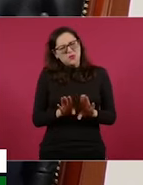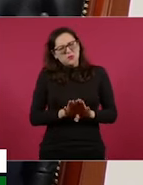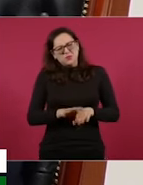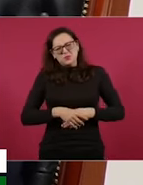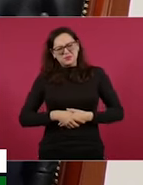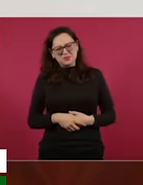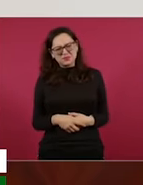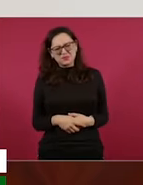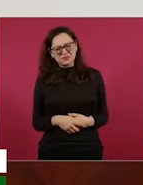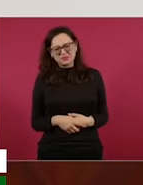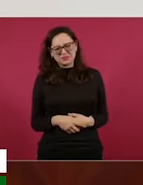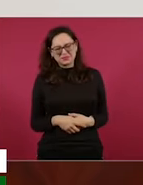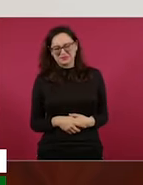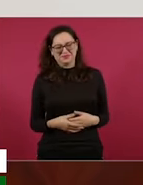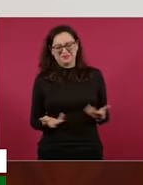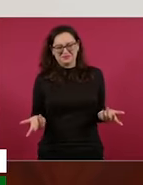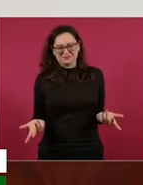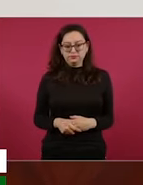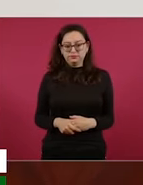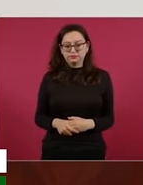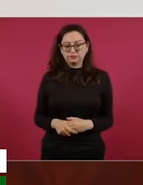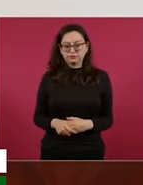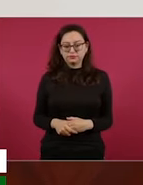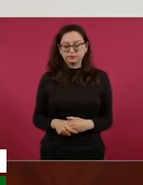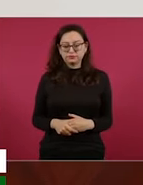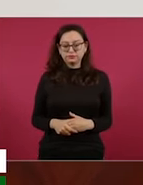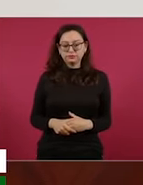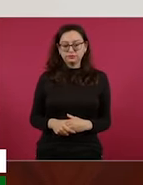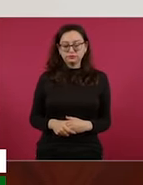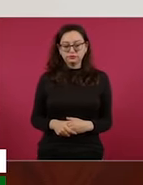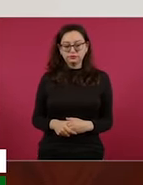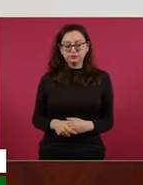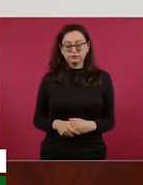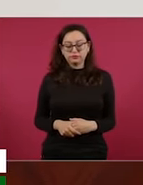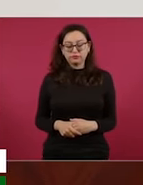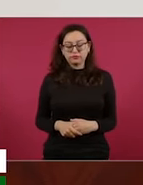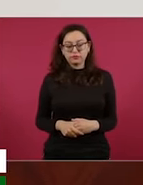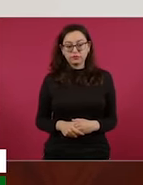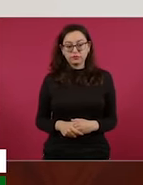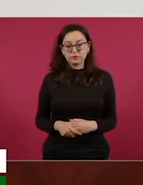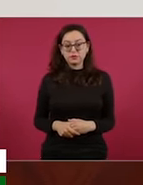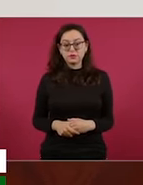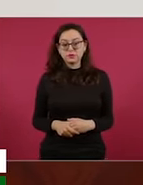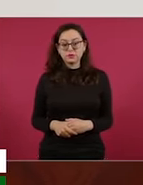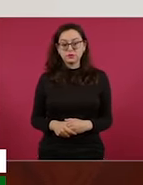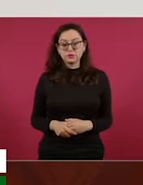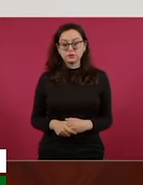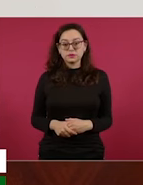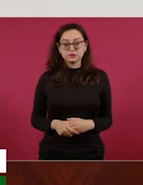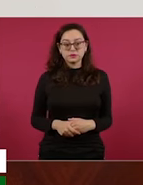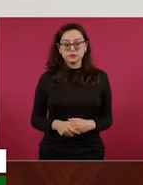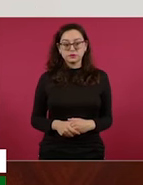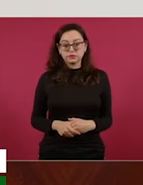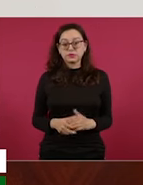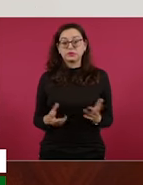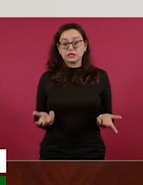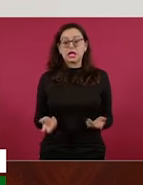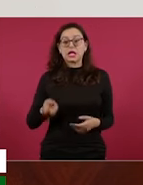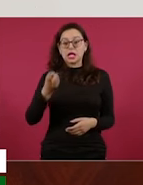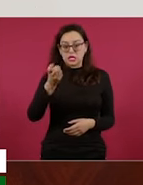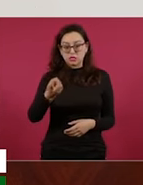para que no haya intervencionismo, ya que dijo, no es legal emitir un fallo en la elección de otro país. Hacemos un